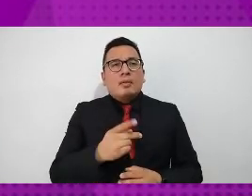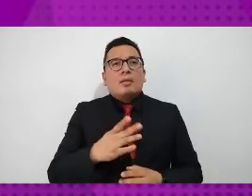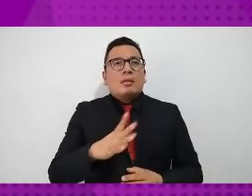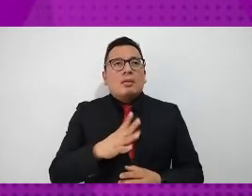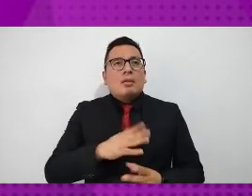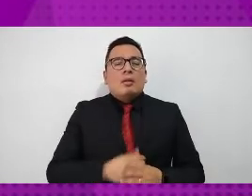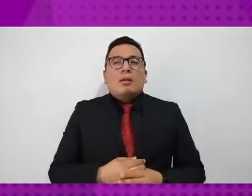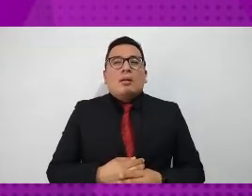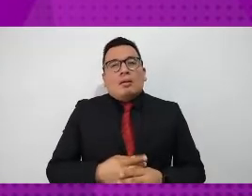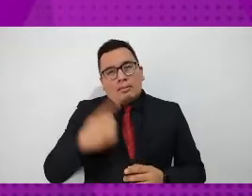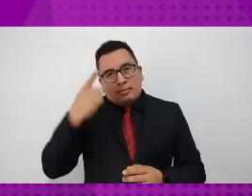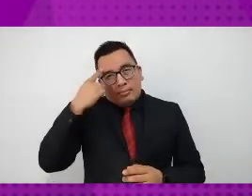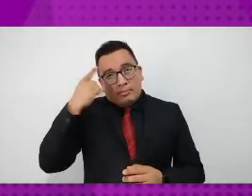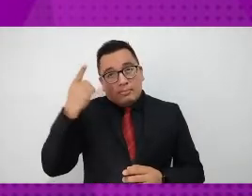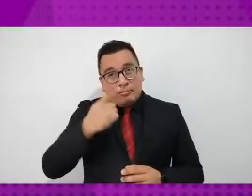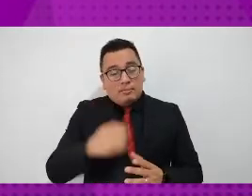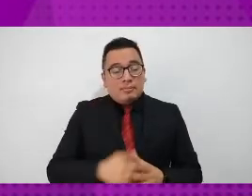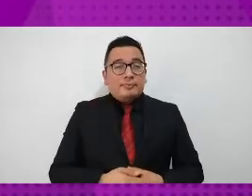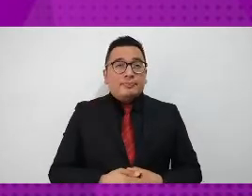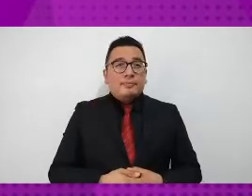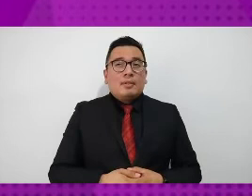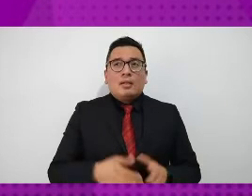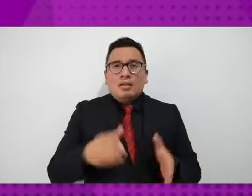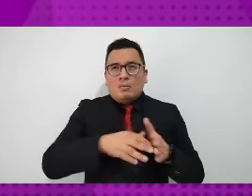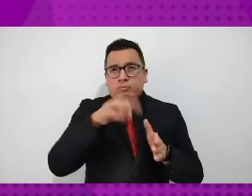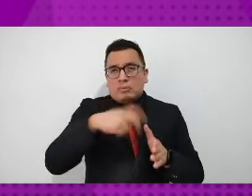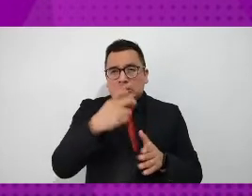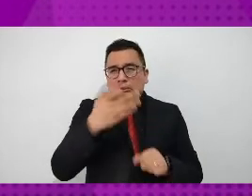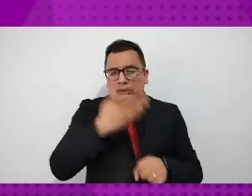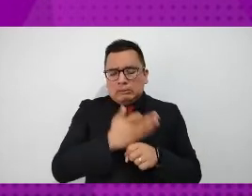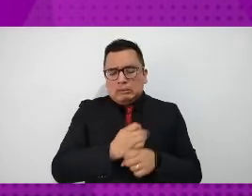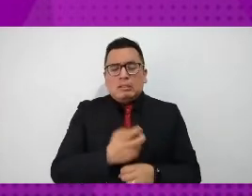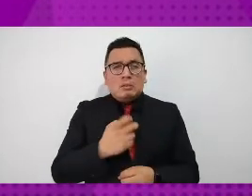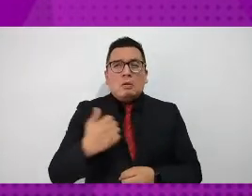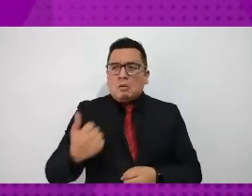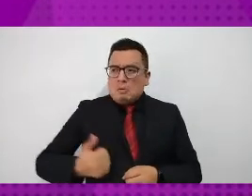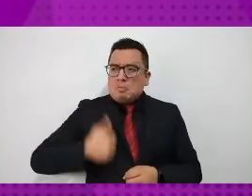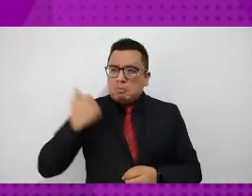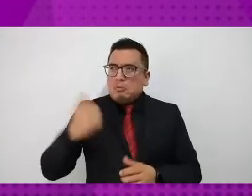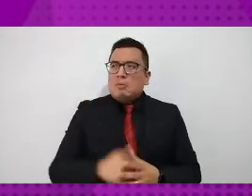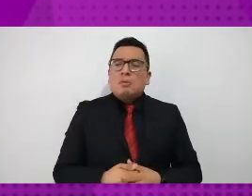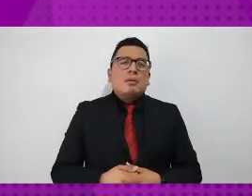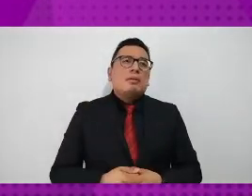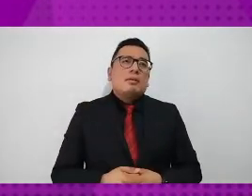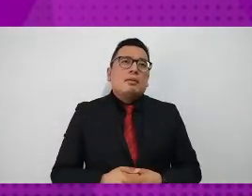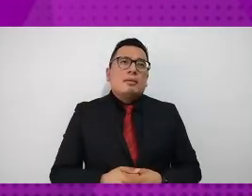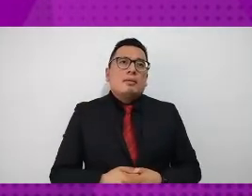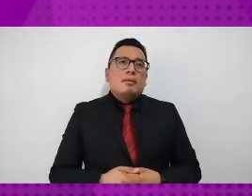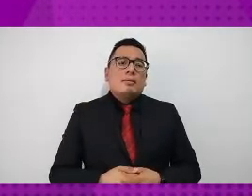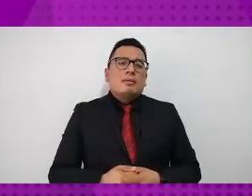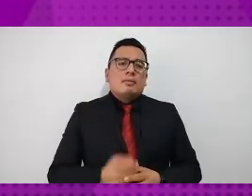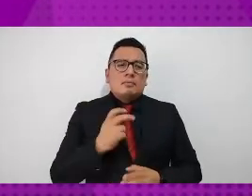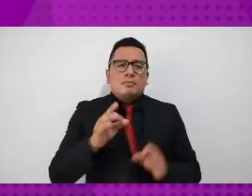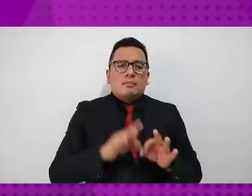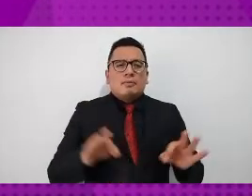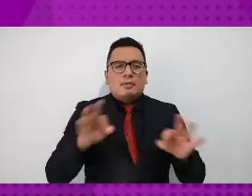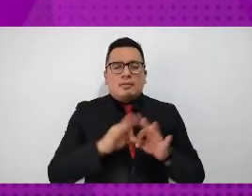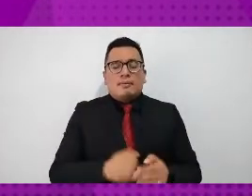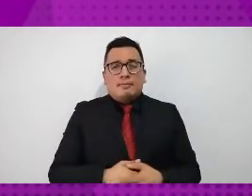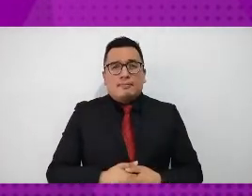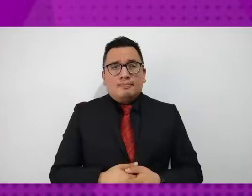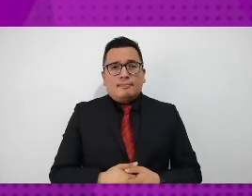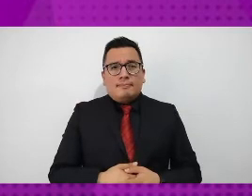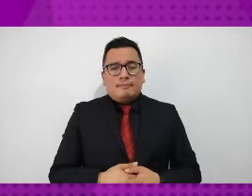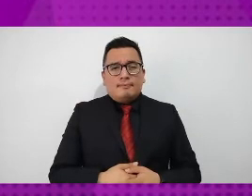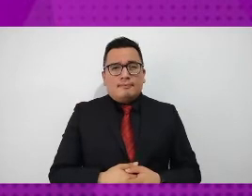involucre en este proyecto desde ahora que se vayan involucrando que vayan siendo partícipe de esta elección que va a ser muy importante toda elección